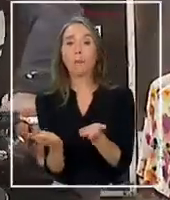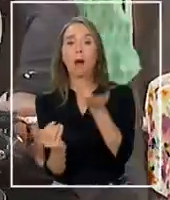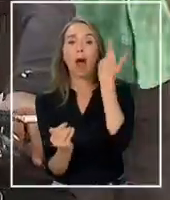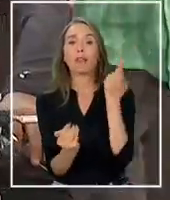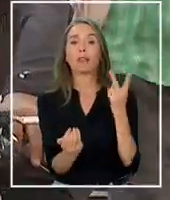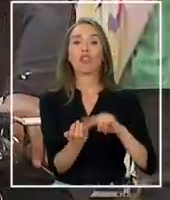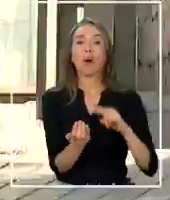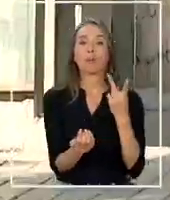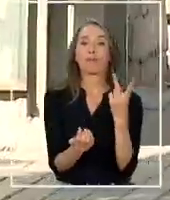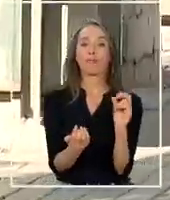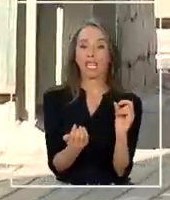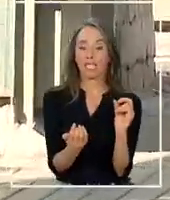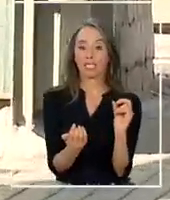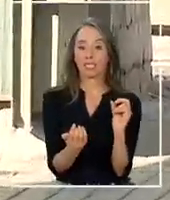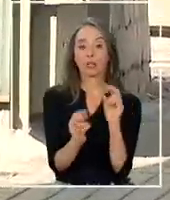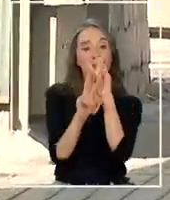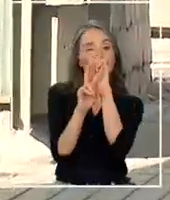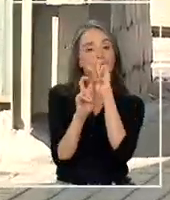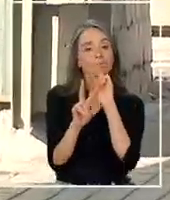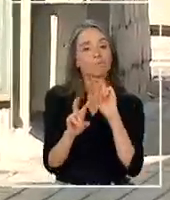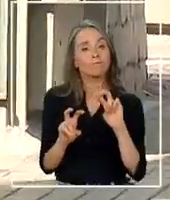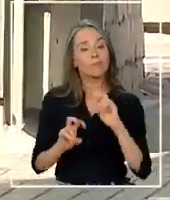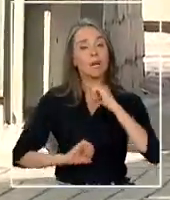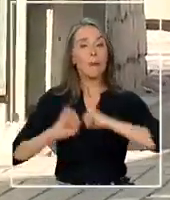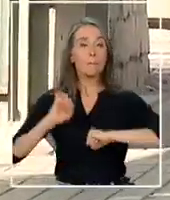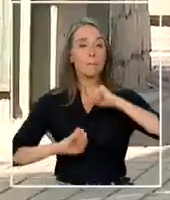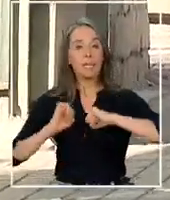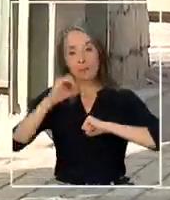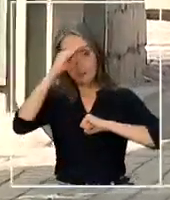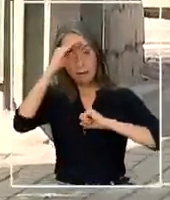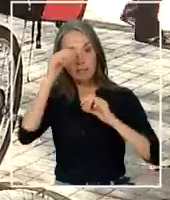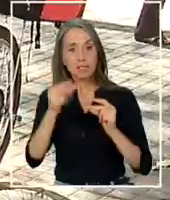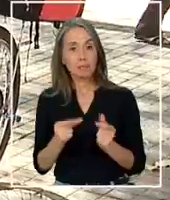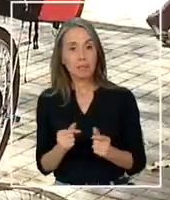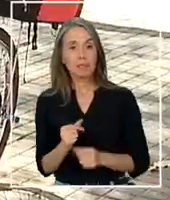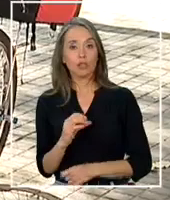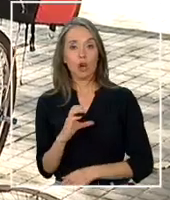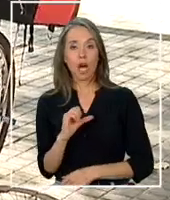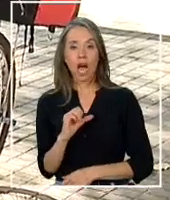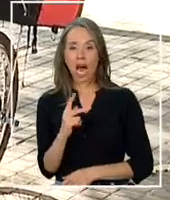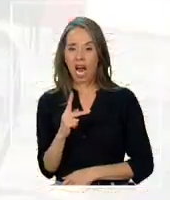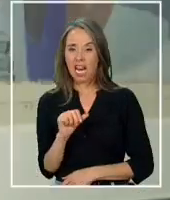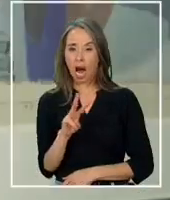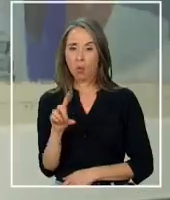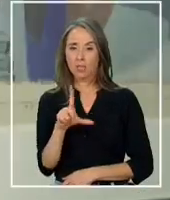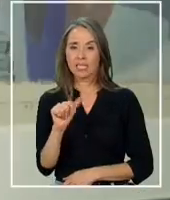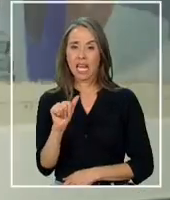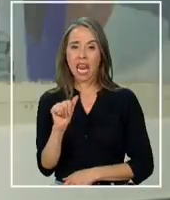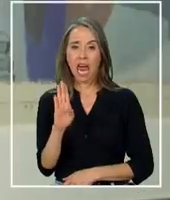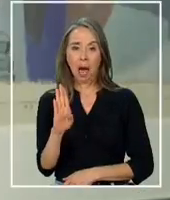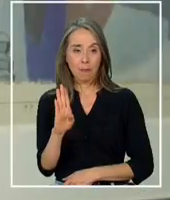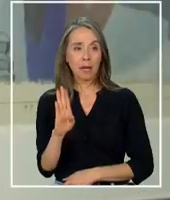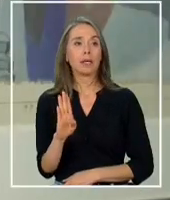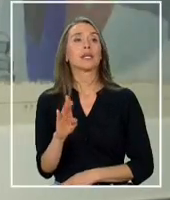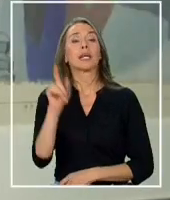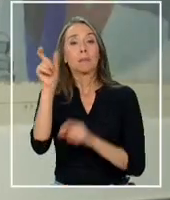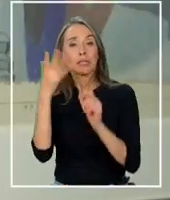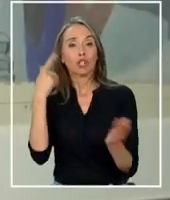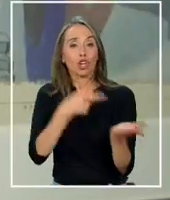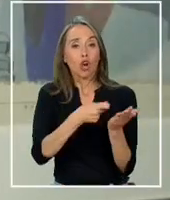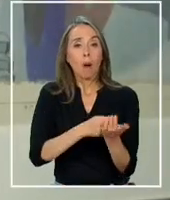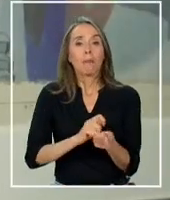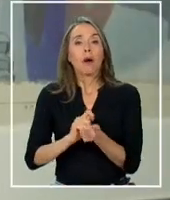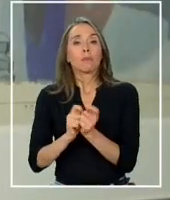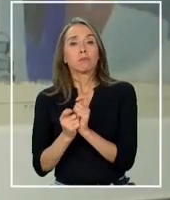a 2020, según muestra un análisis de la consultora especializada KWS Lab. El consumidor se ha ido ajustando, ya